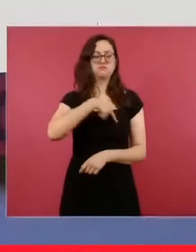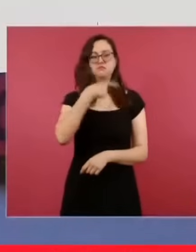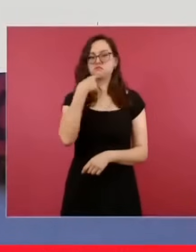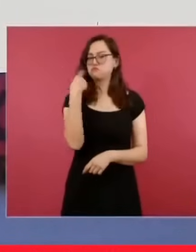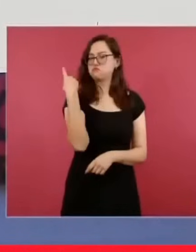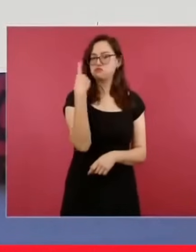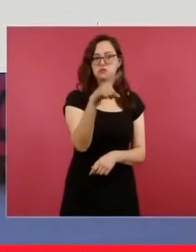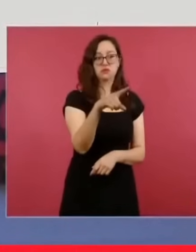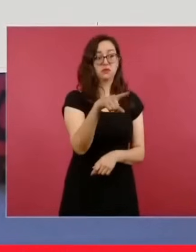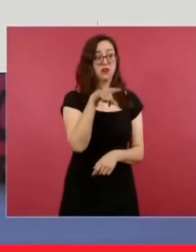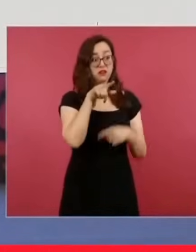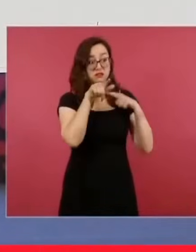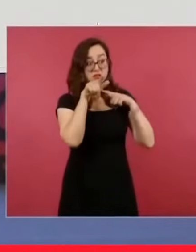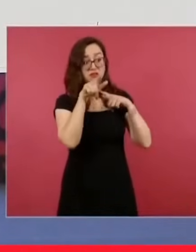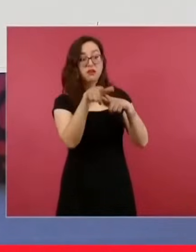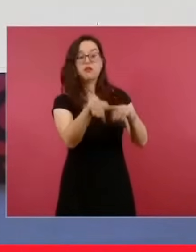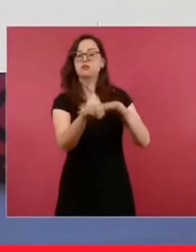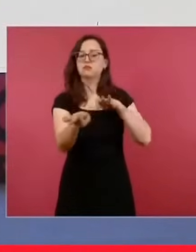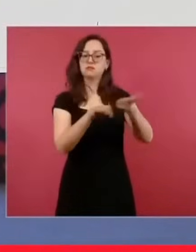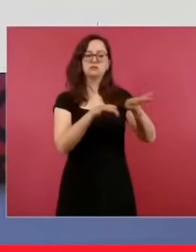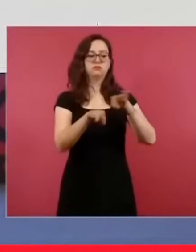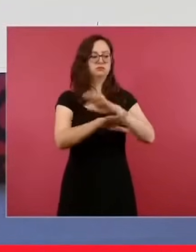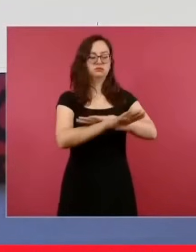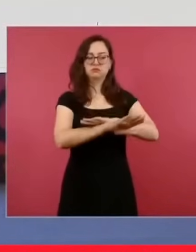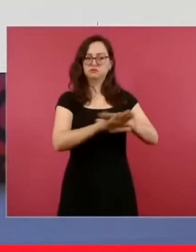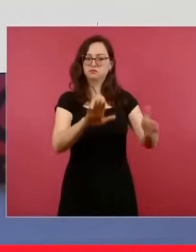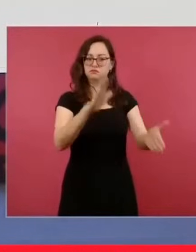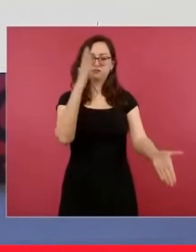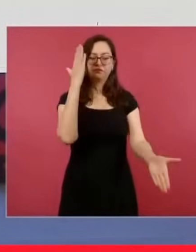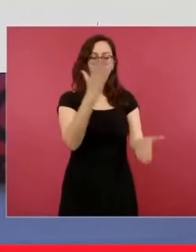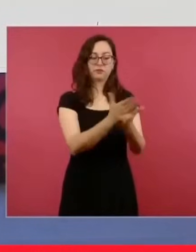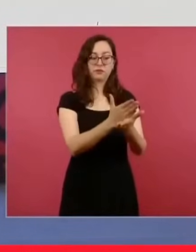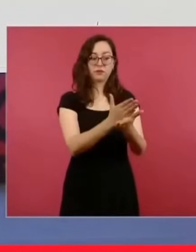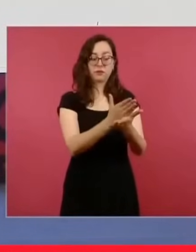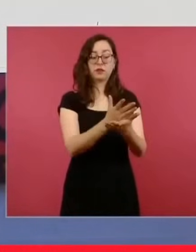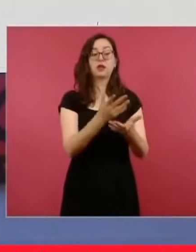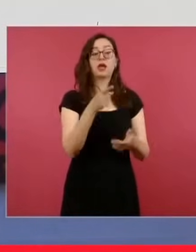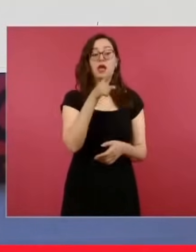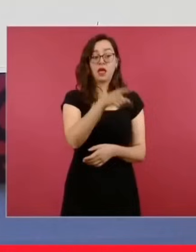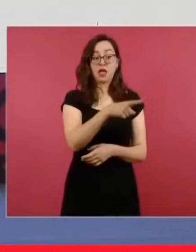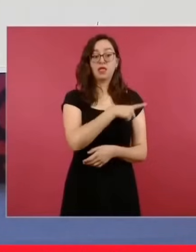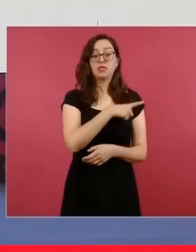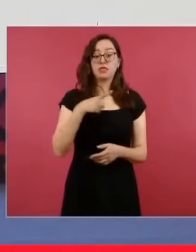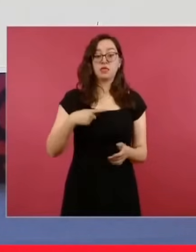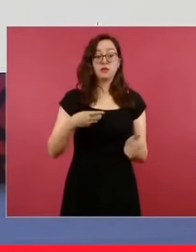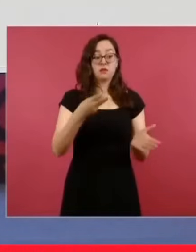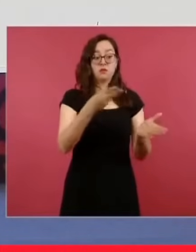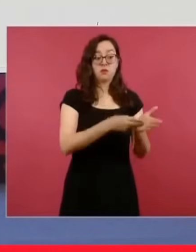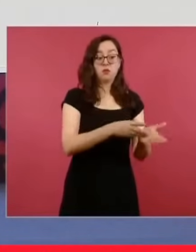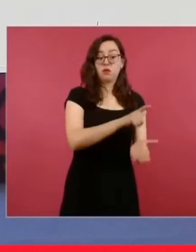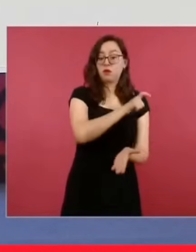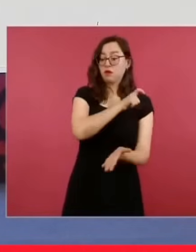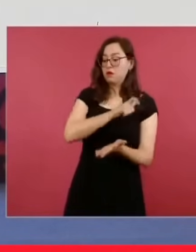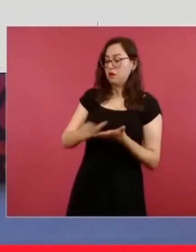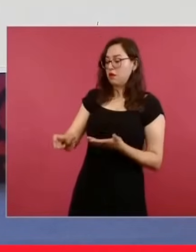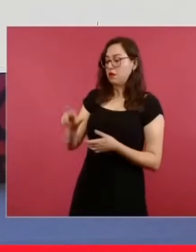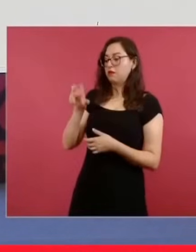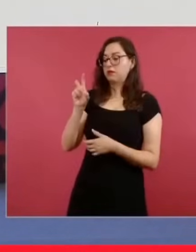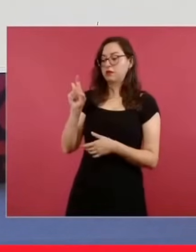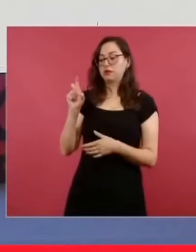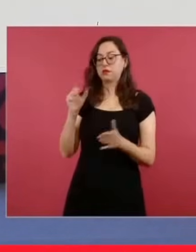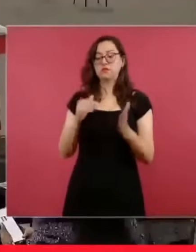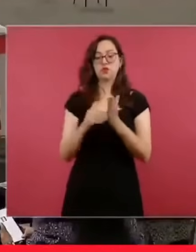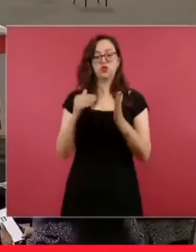relaciones comerciales. El resultado fue que Pemex obtuvo una indemnización por corrupción por un monto de $30